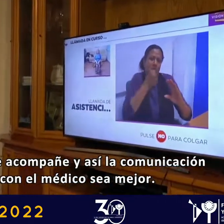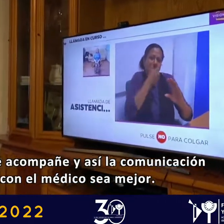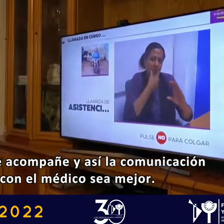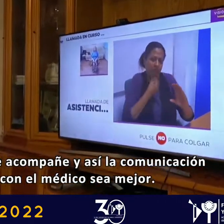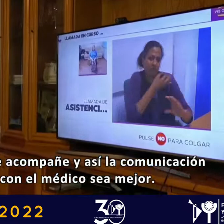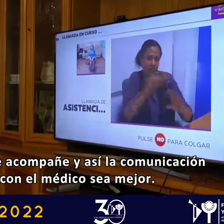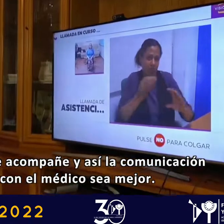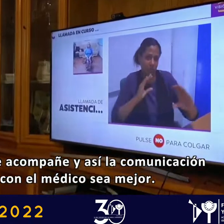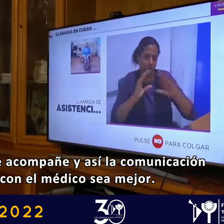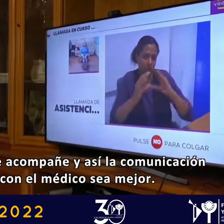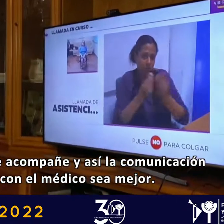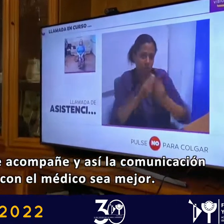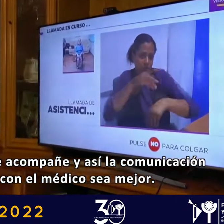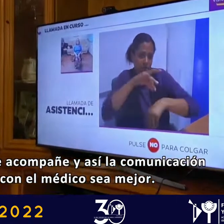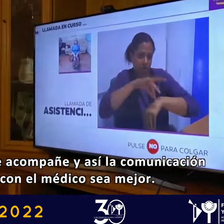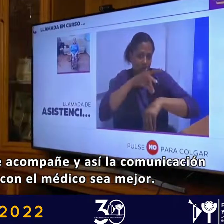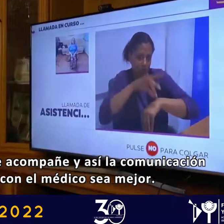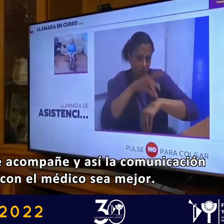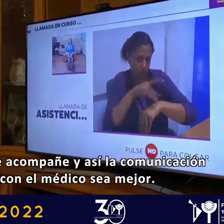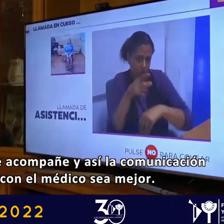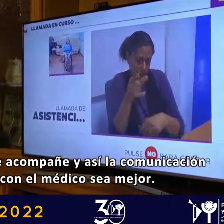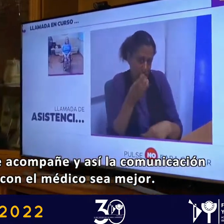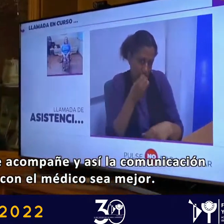ición con el médico sea